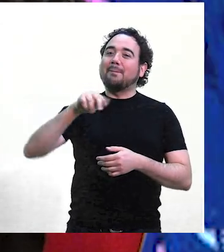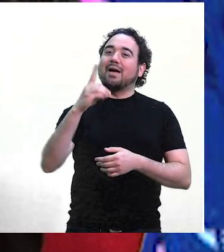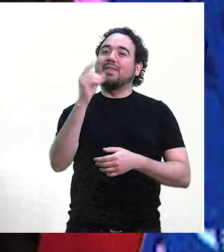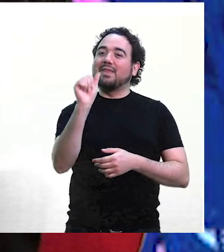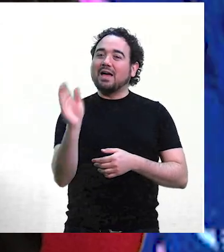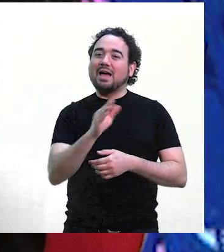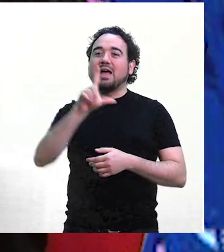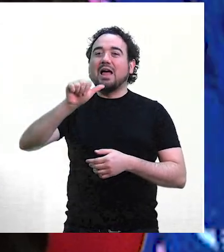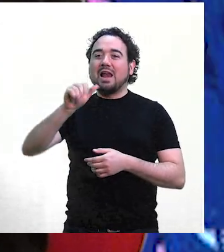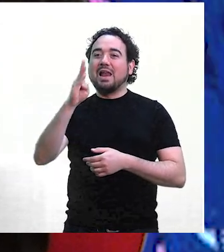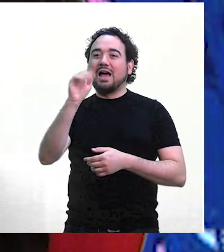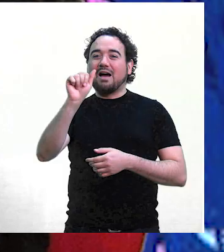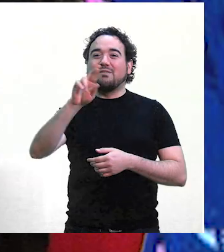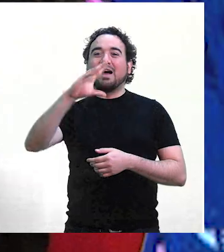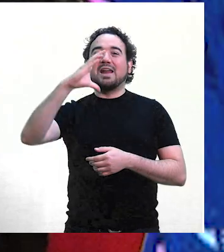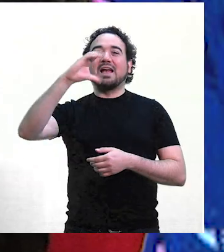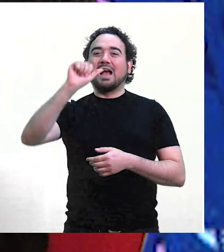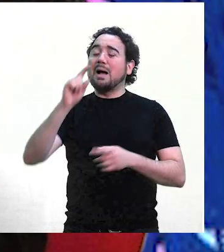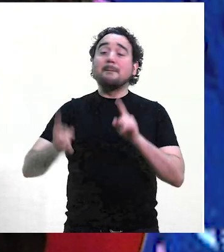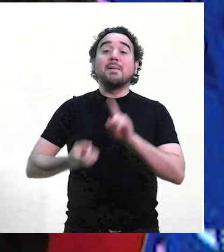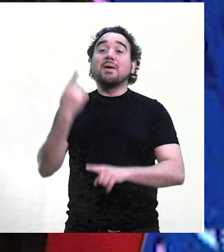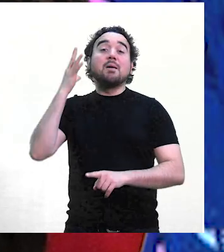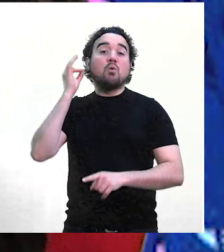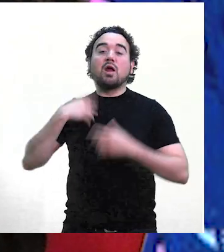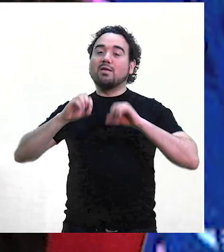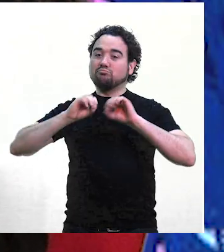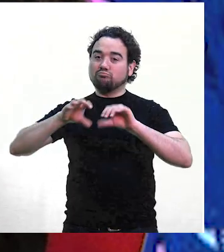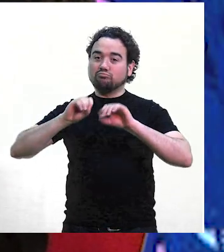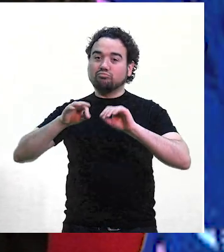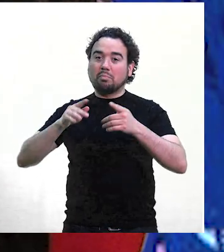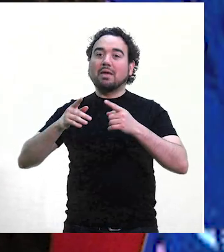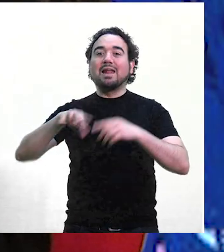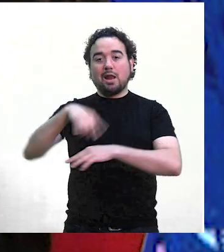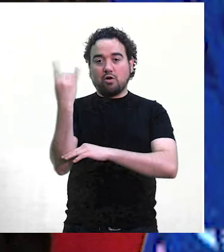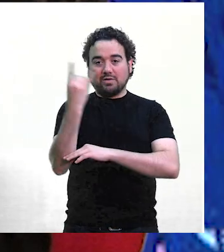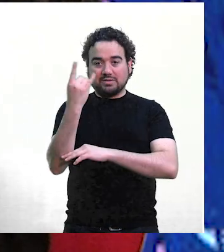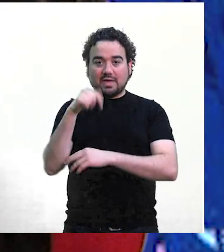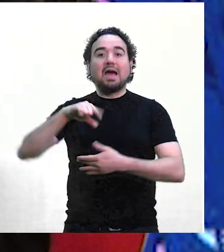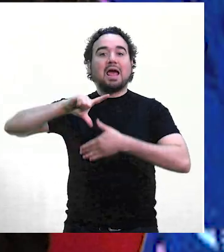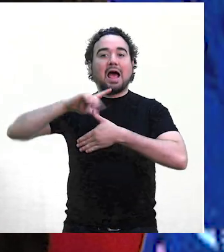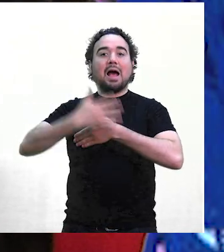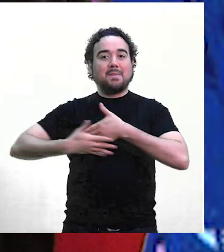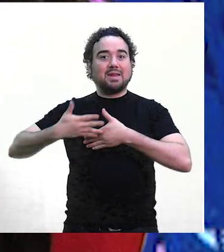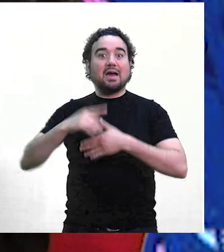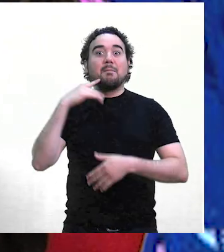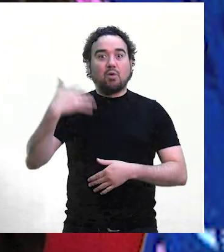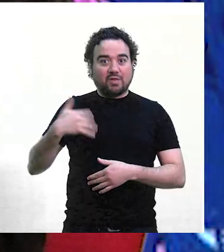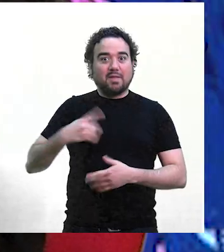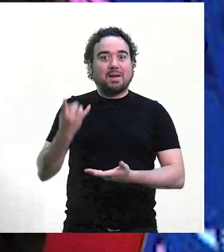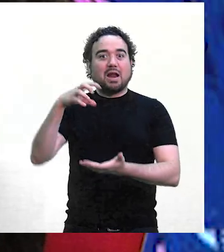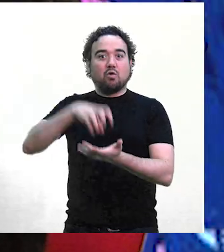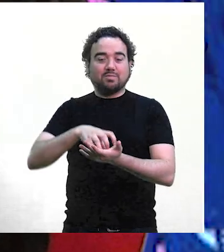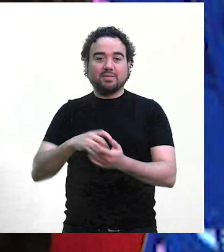nombre esta escritora, activista feminista, la primera mujer en dictar una cátedra universitaria en América, así que una mujer muy relevante para la UMCE, para la historia del Instituto Pedagógico.